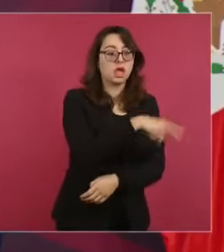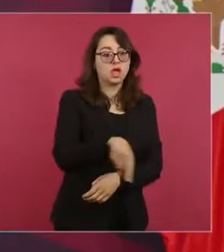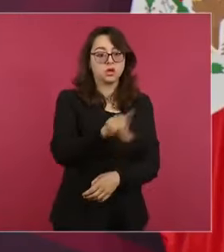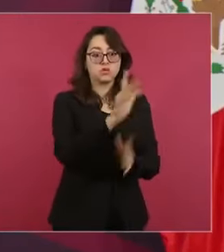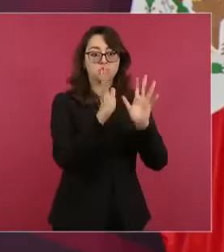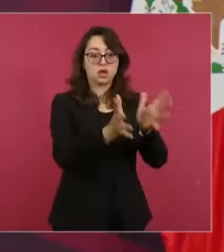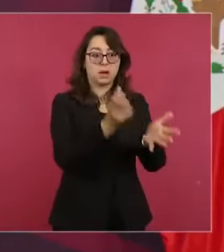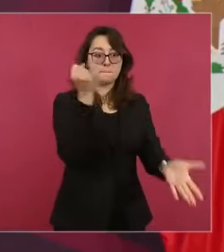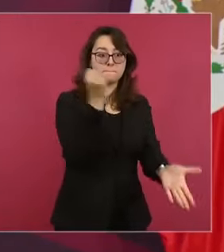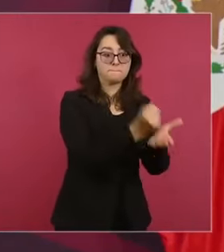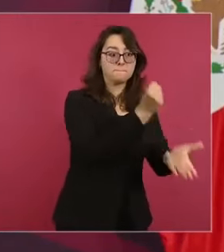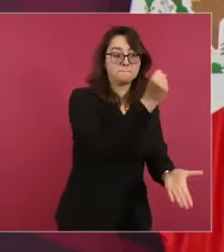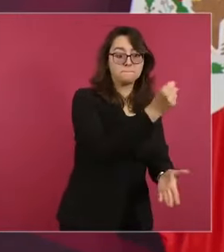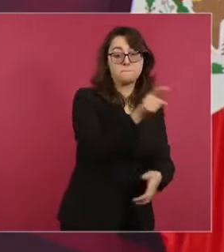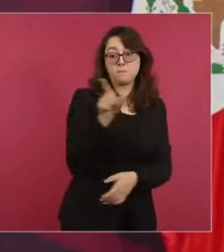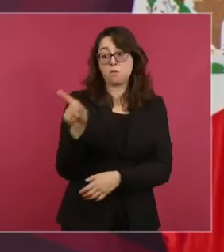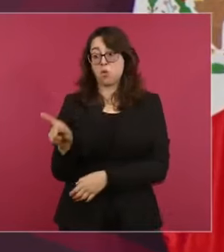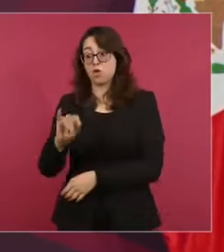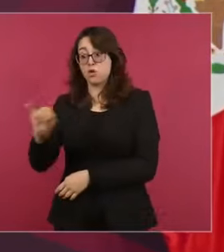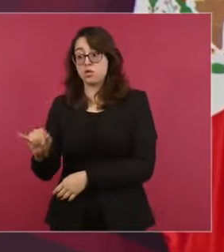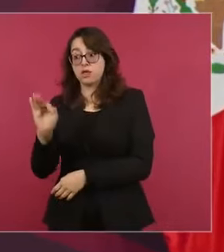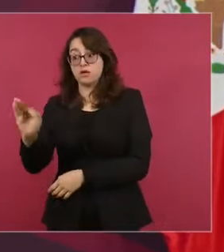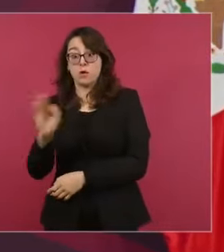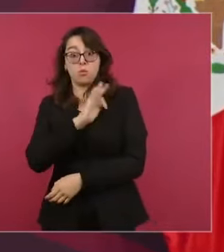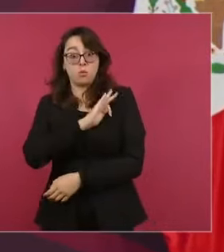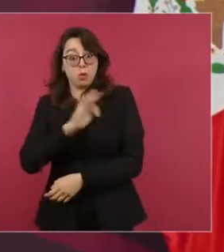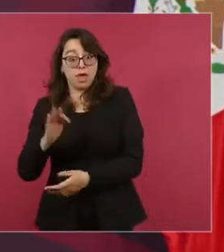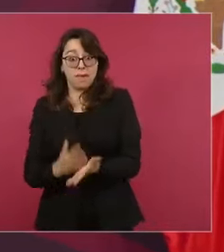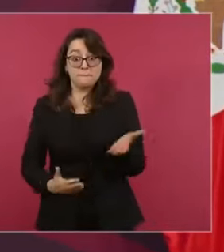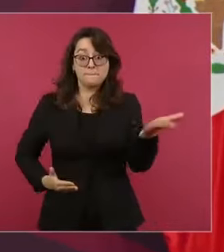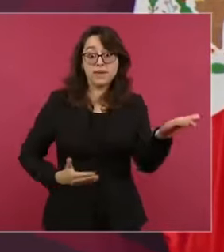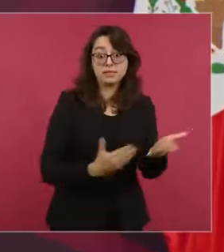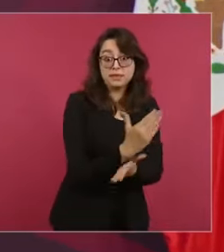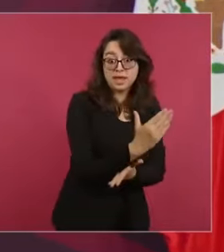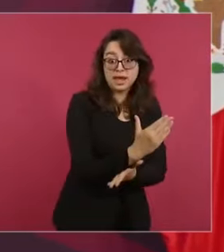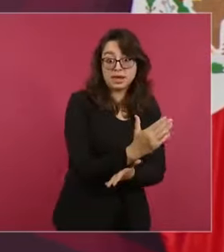porque